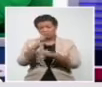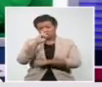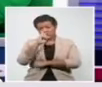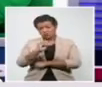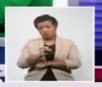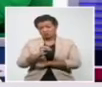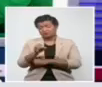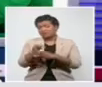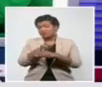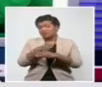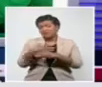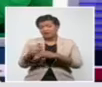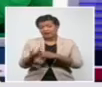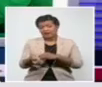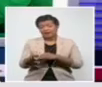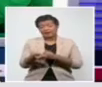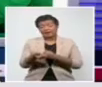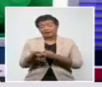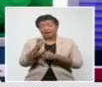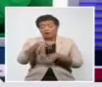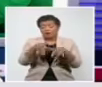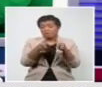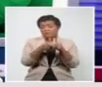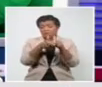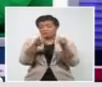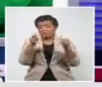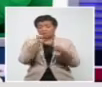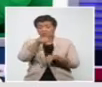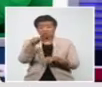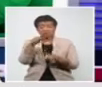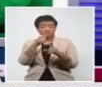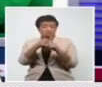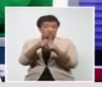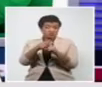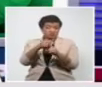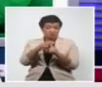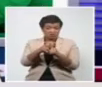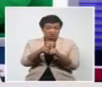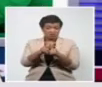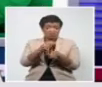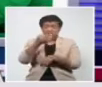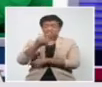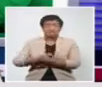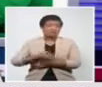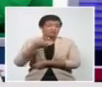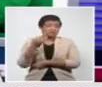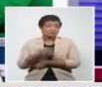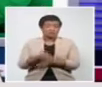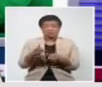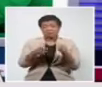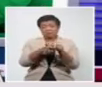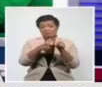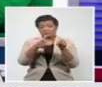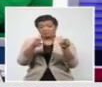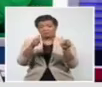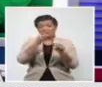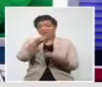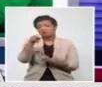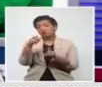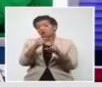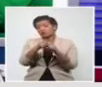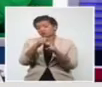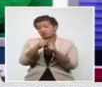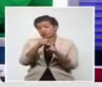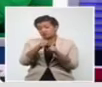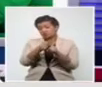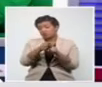realmente siempre un incremento de los casos. Siempre un incremento de los casos que incluye los